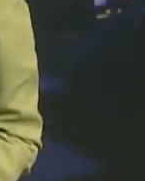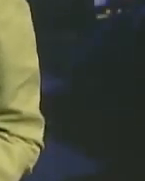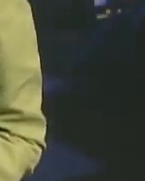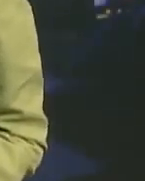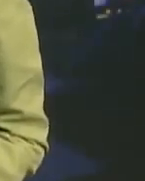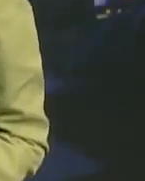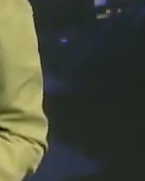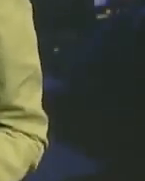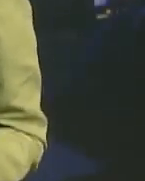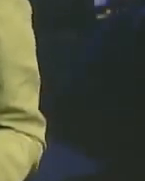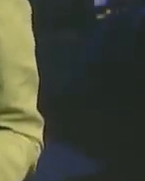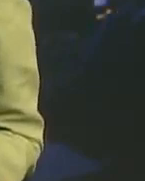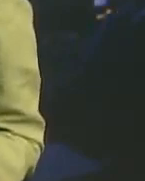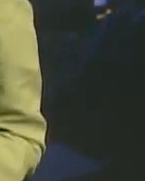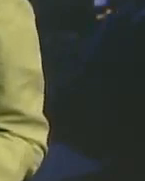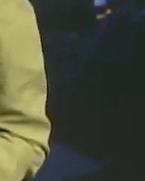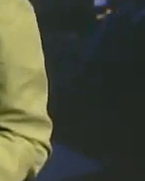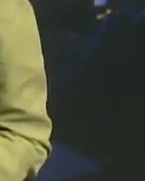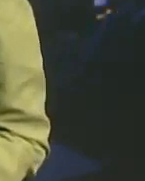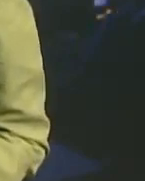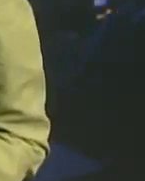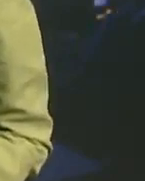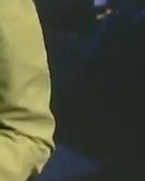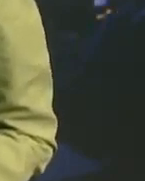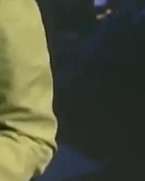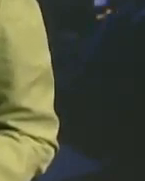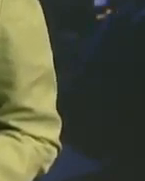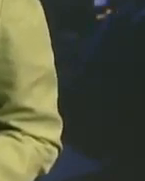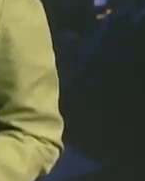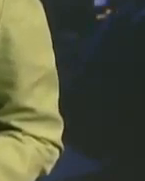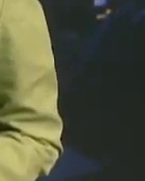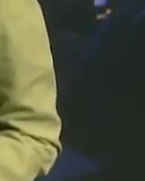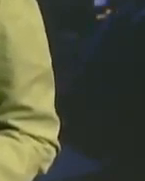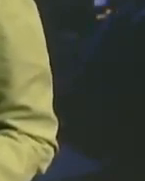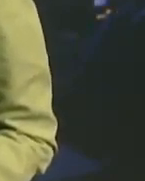Maduro Moros, en lo que ha sido el foro de Sao Paulo.